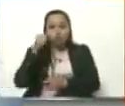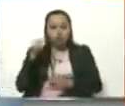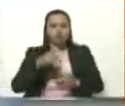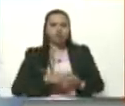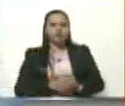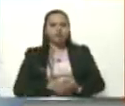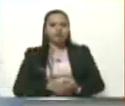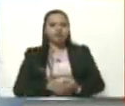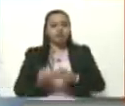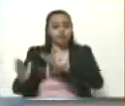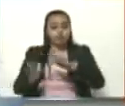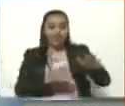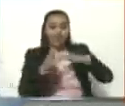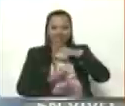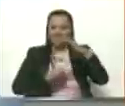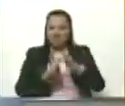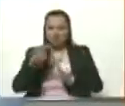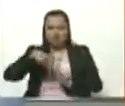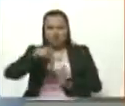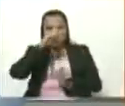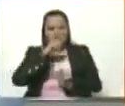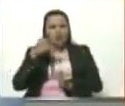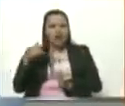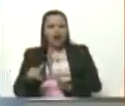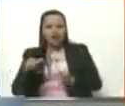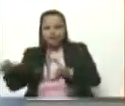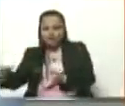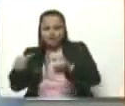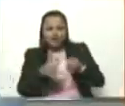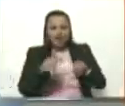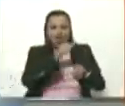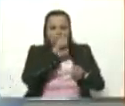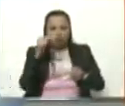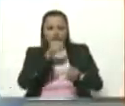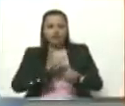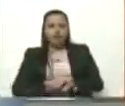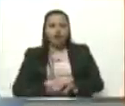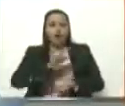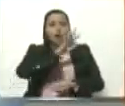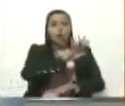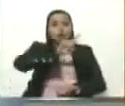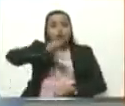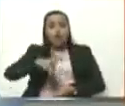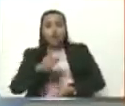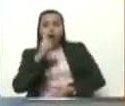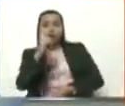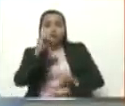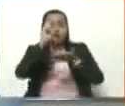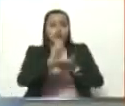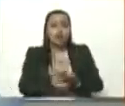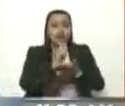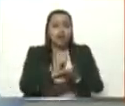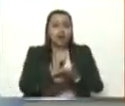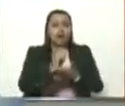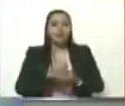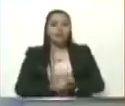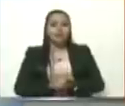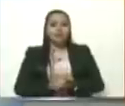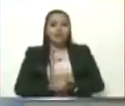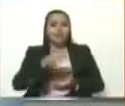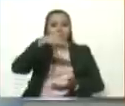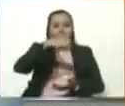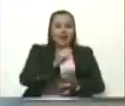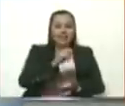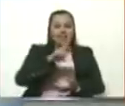respecto a la cifra en lo que va de año se han incautado 4.1 toneladas de marihuana 29 toneladas de cocaína